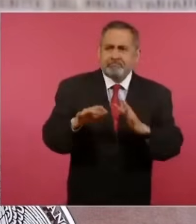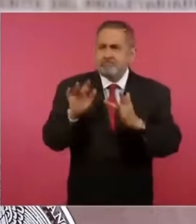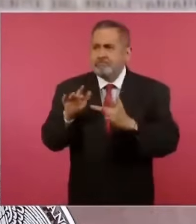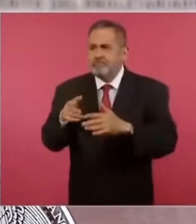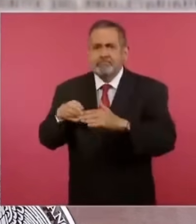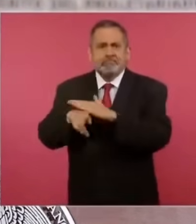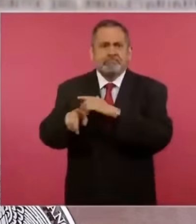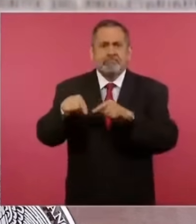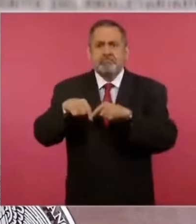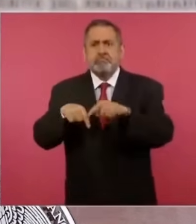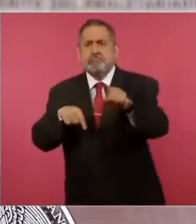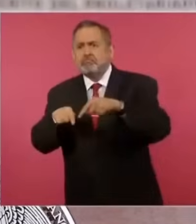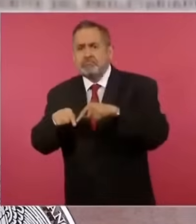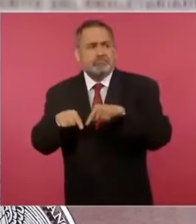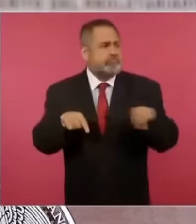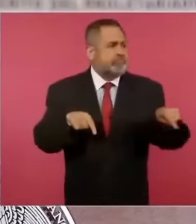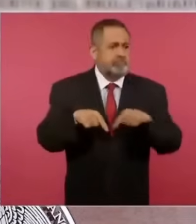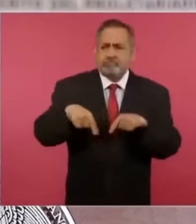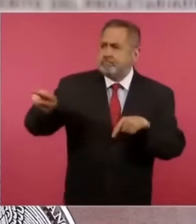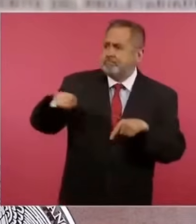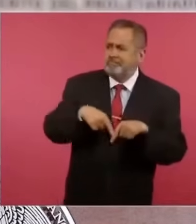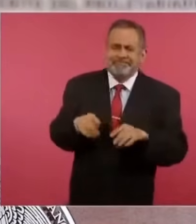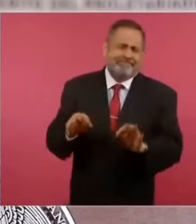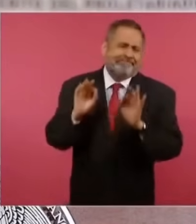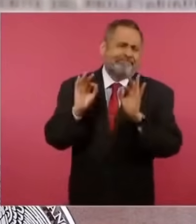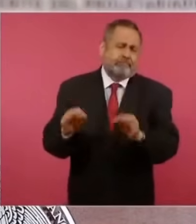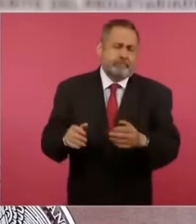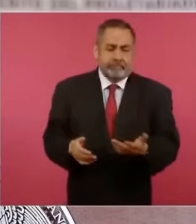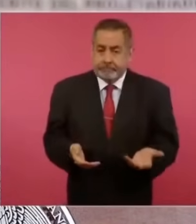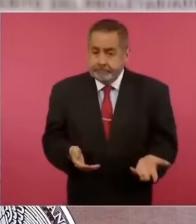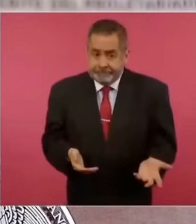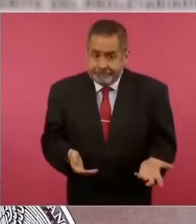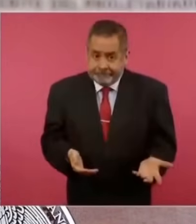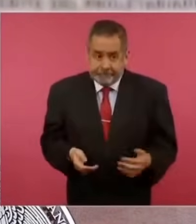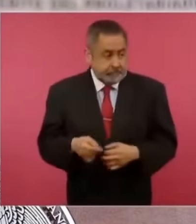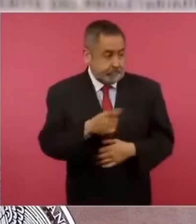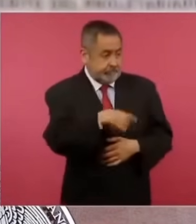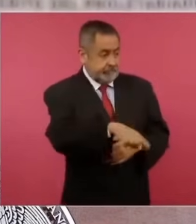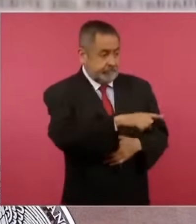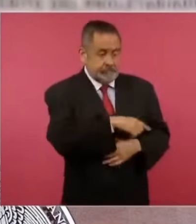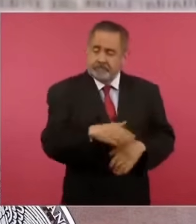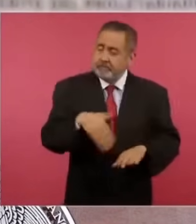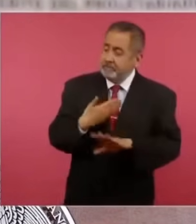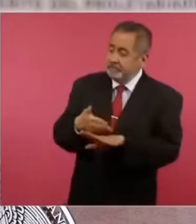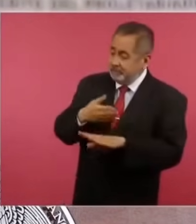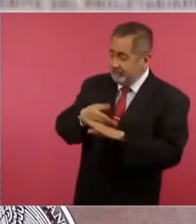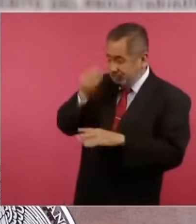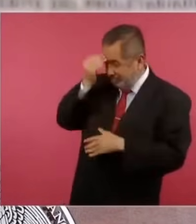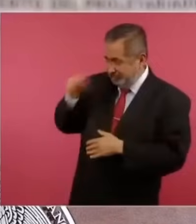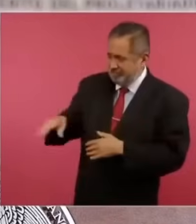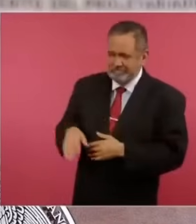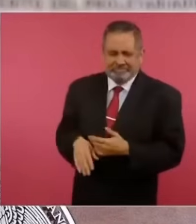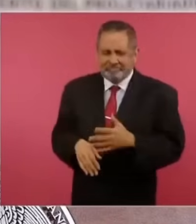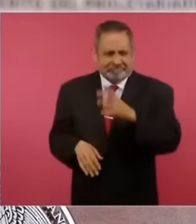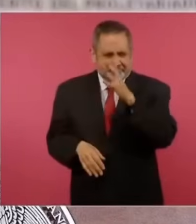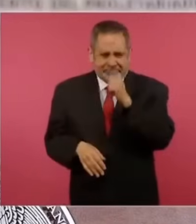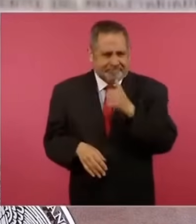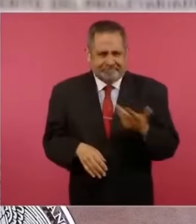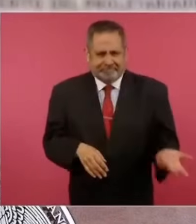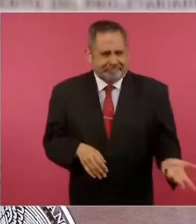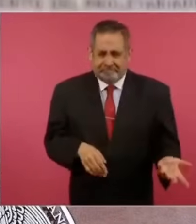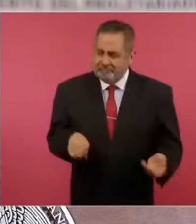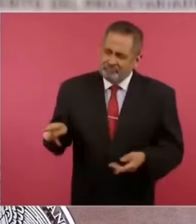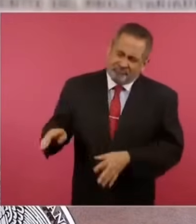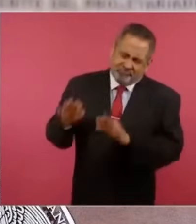este. No lo van a lograr, no van a lograr desacreditar a uno de los sistemas de transportes